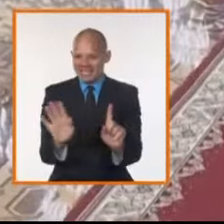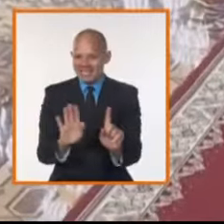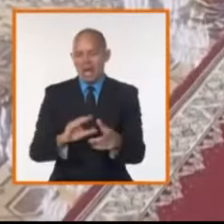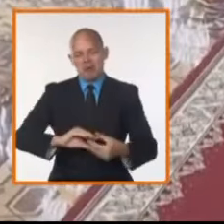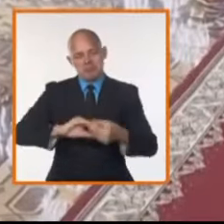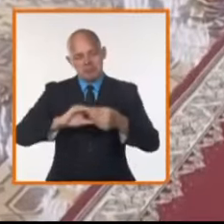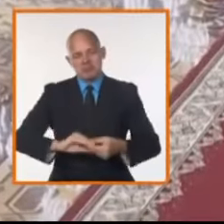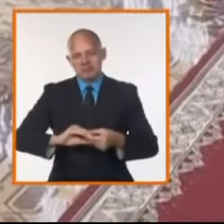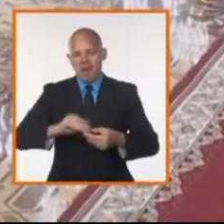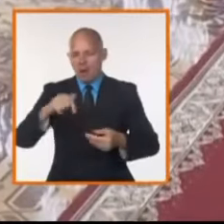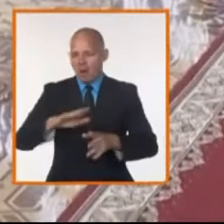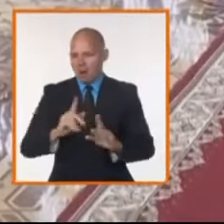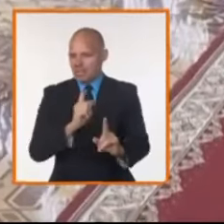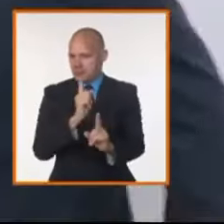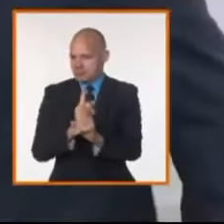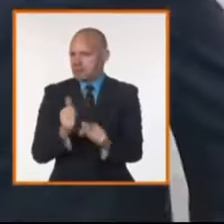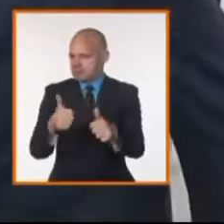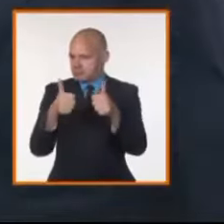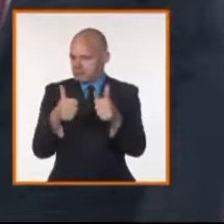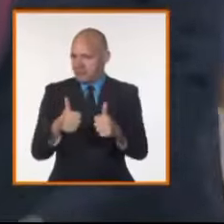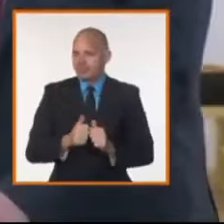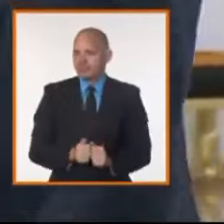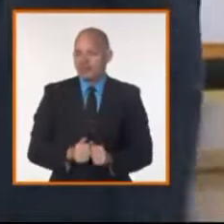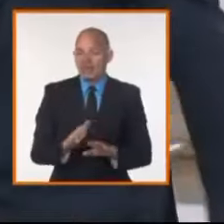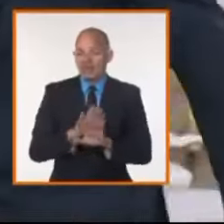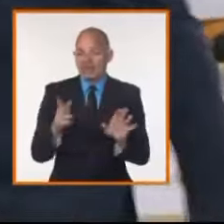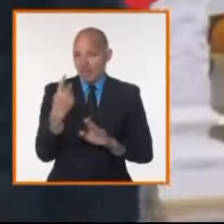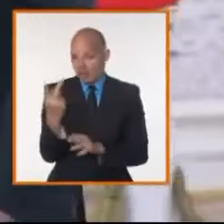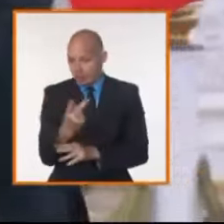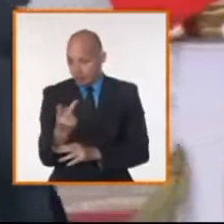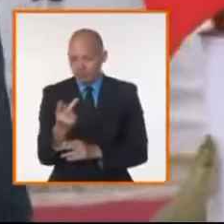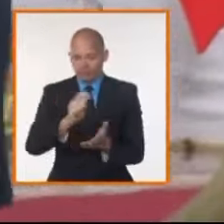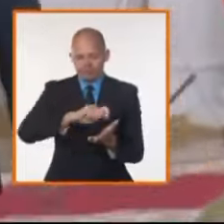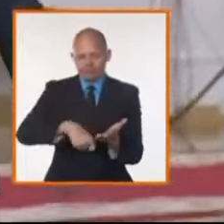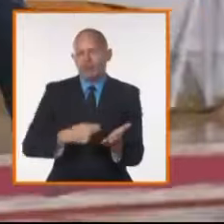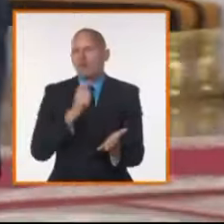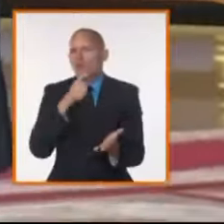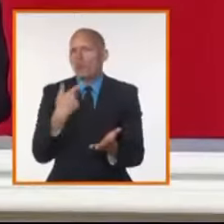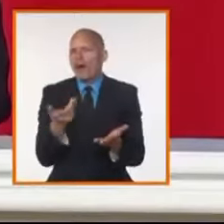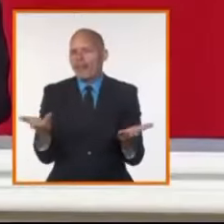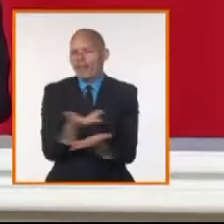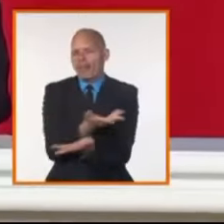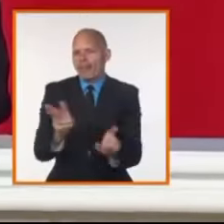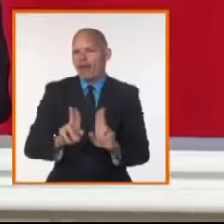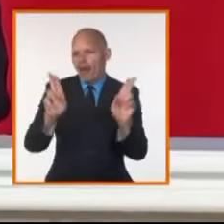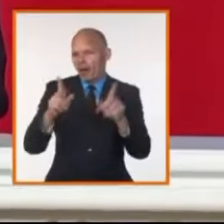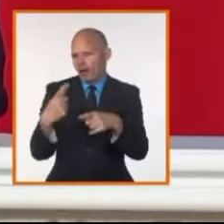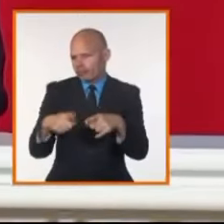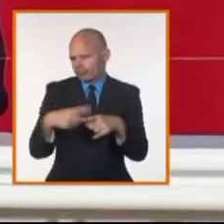Este martes en Moscú los dos jefes de estado firmaron varios acuerdos de cooperación